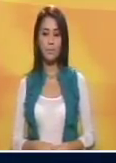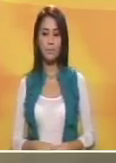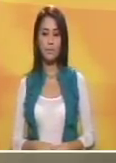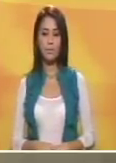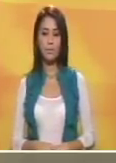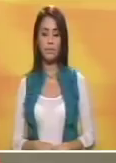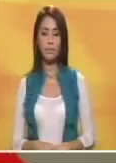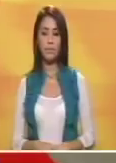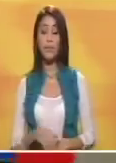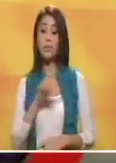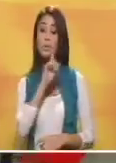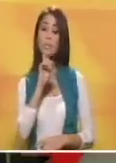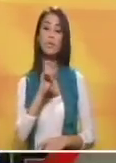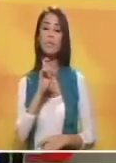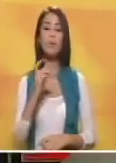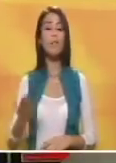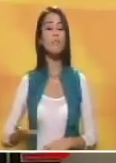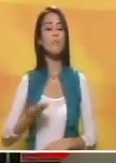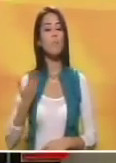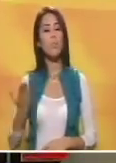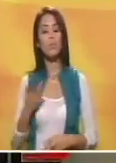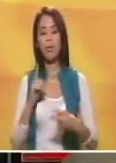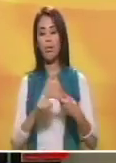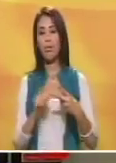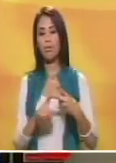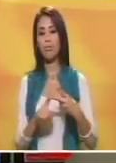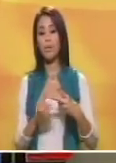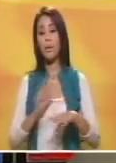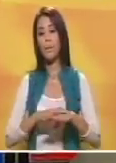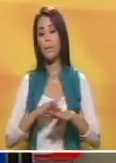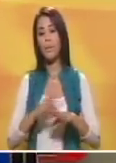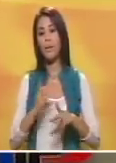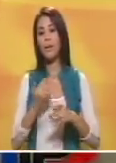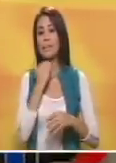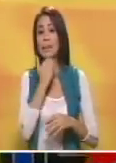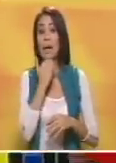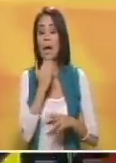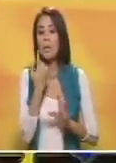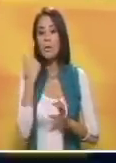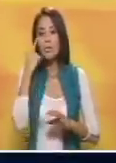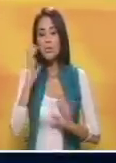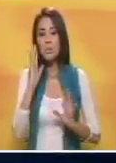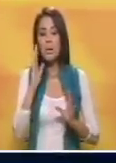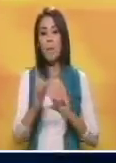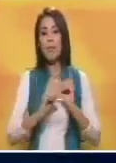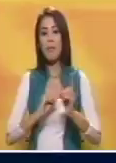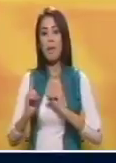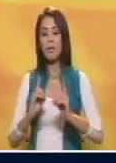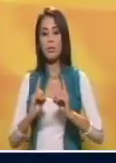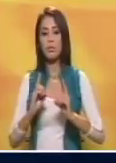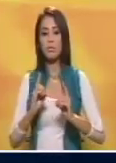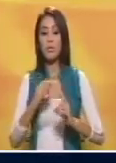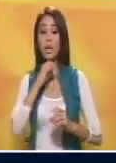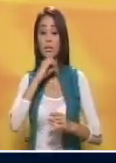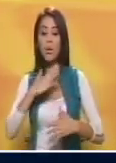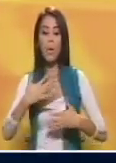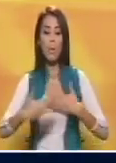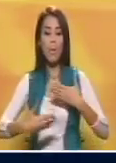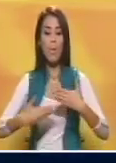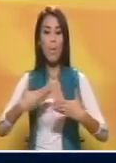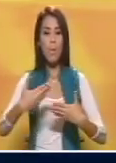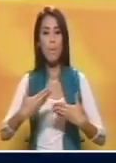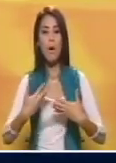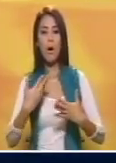Sobre tu pregunta, muy importante, porque quizás hay algo que no se sabe del diálogo. La historia irá revelando detalles sobre el